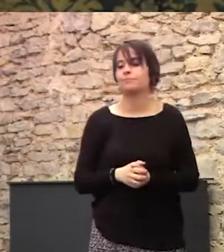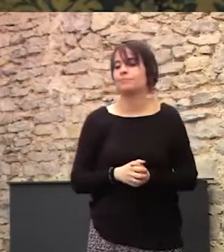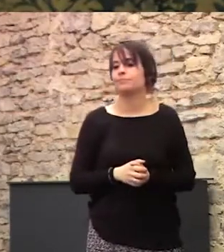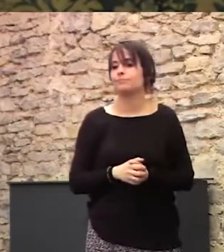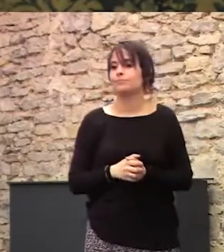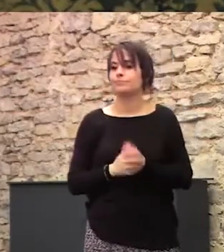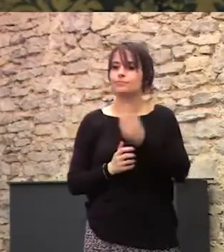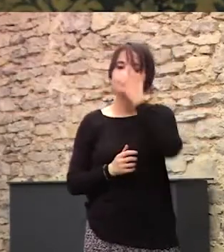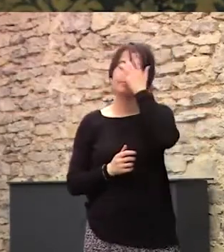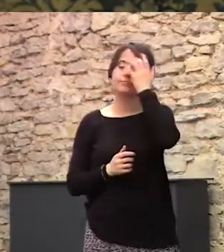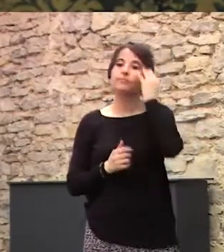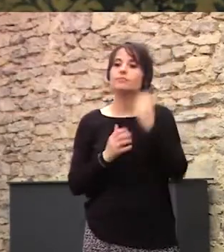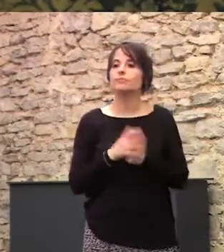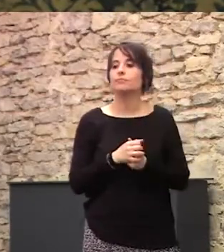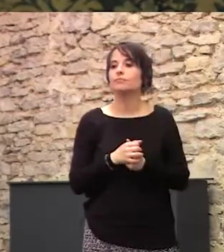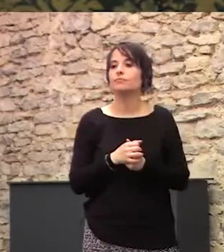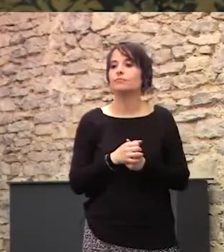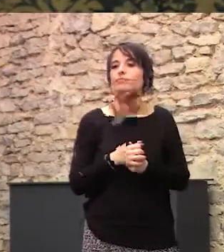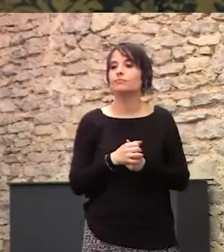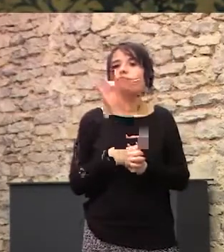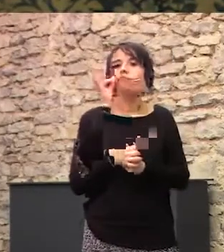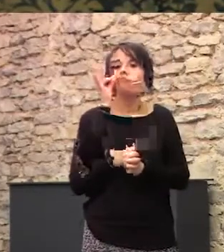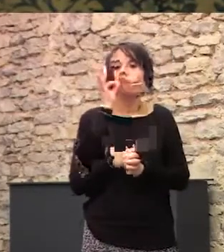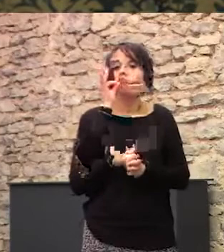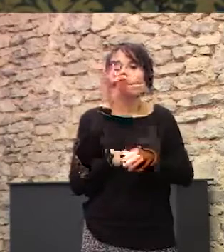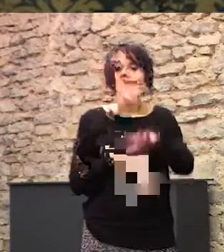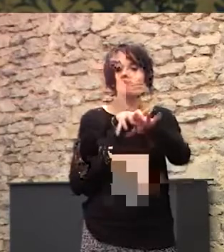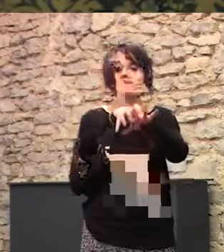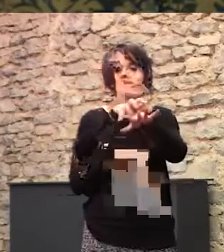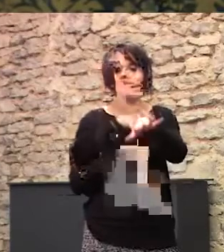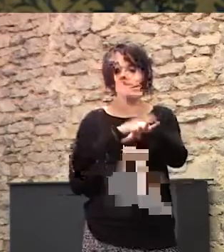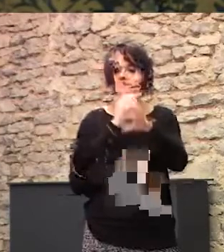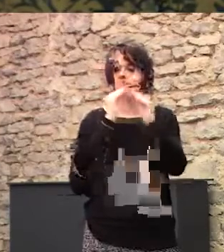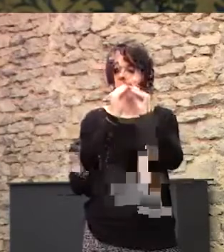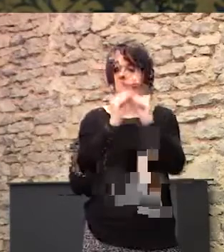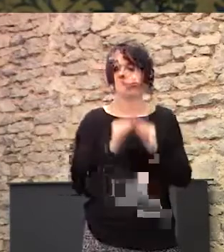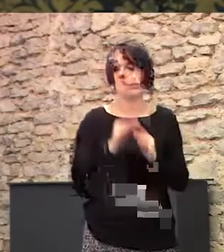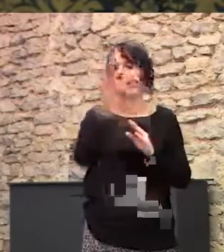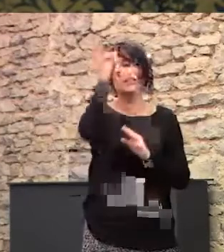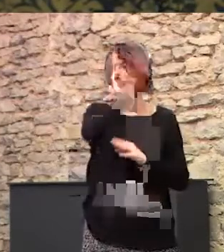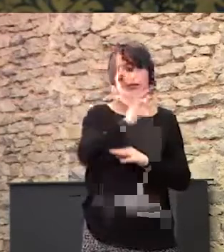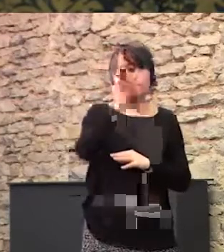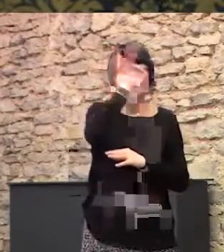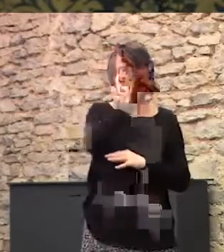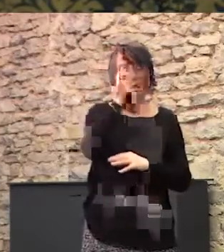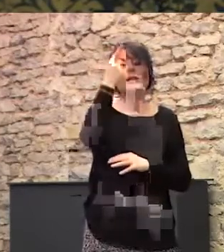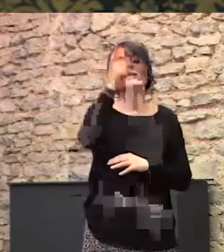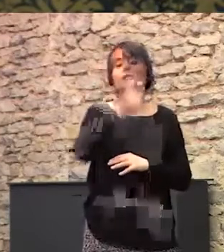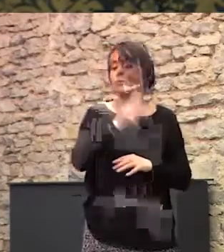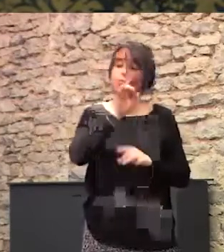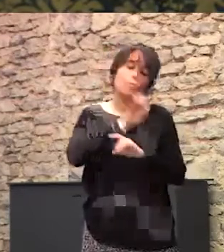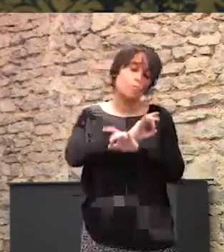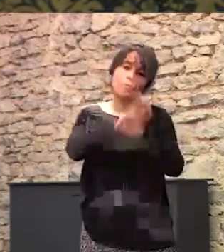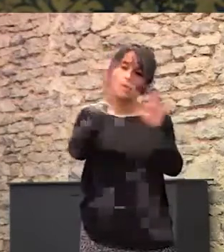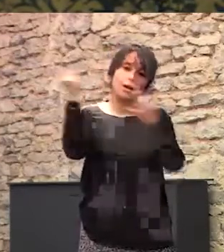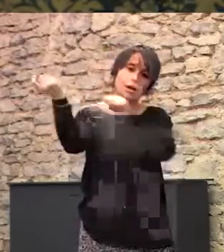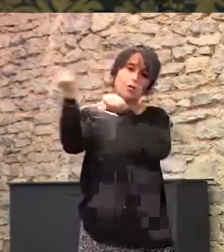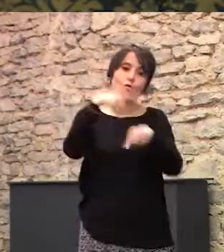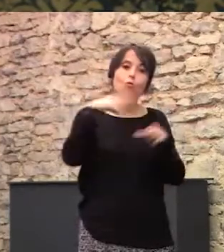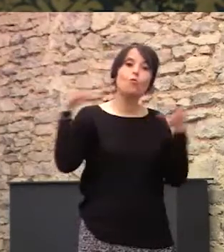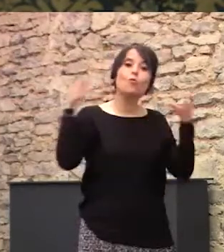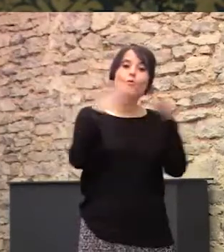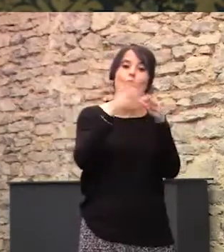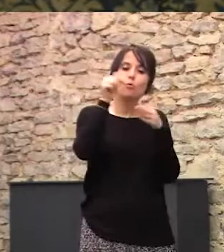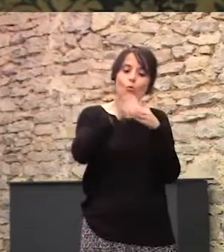Y la mayoría que desarrollaron la teoría eran mujeres también que provenían evidentemente de este grupo y que